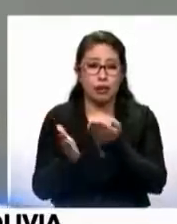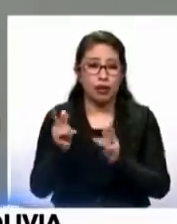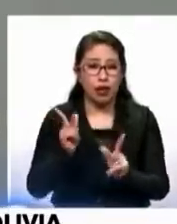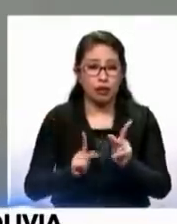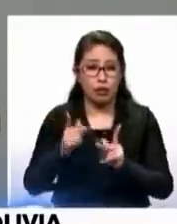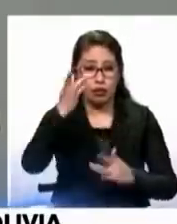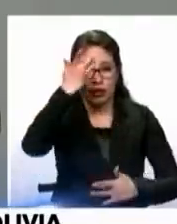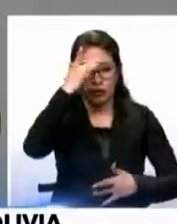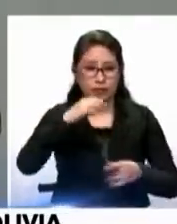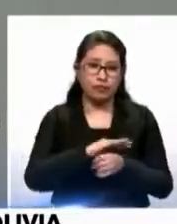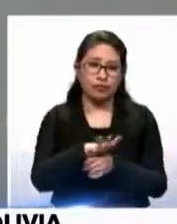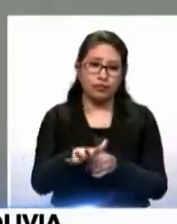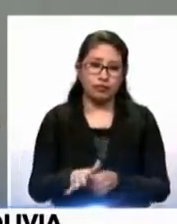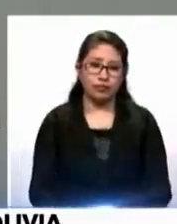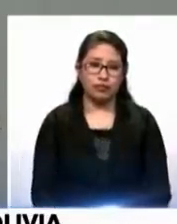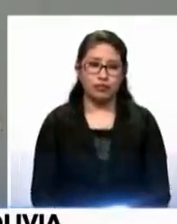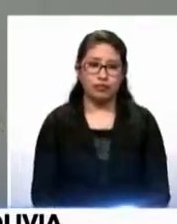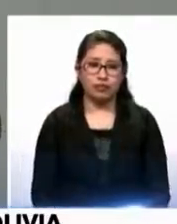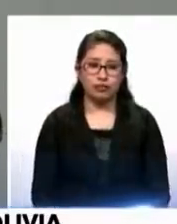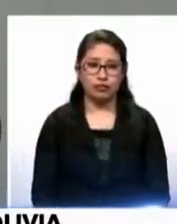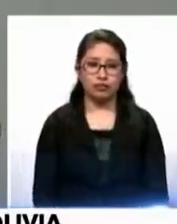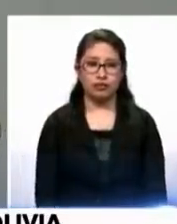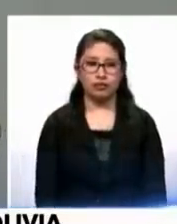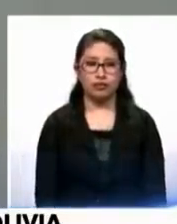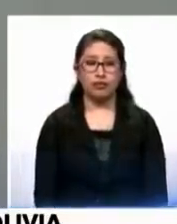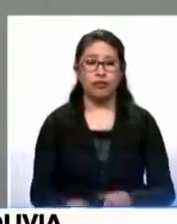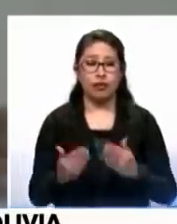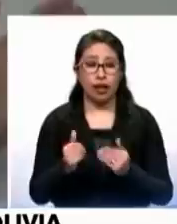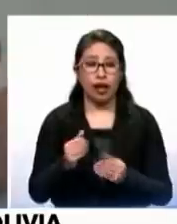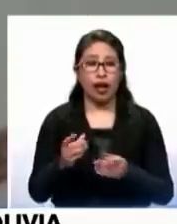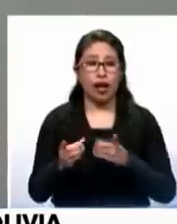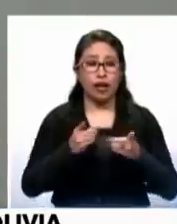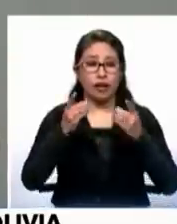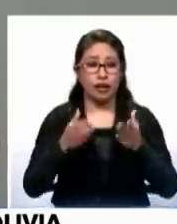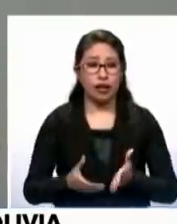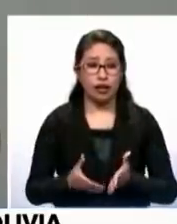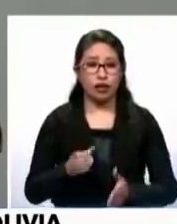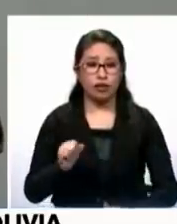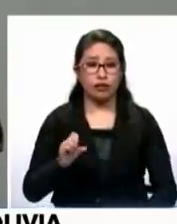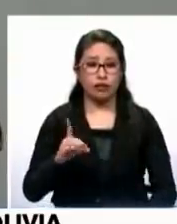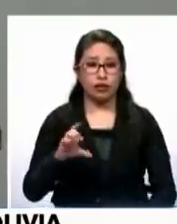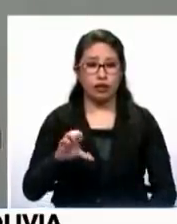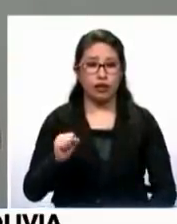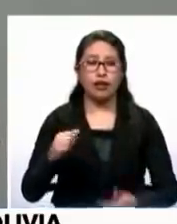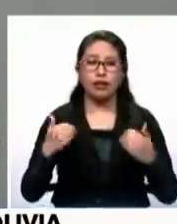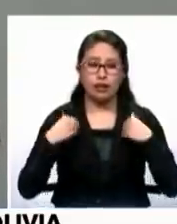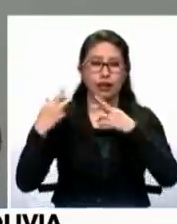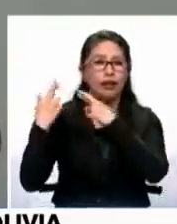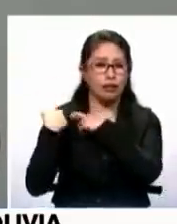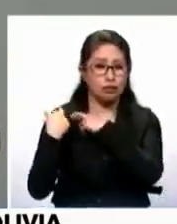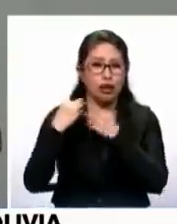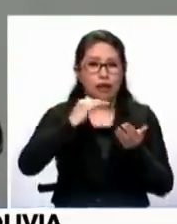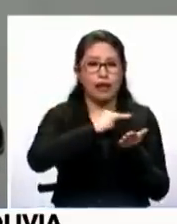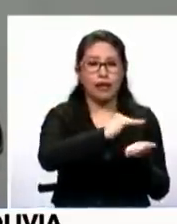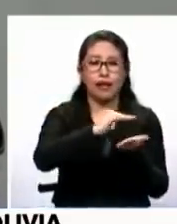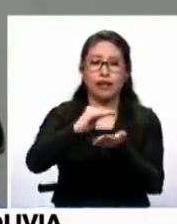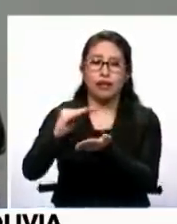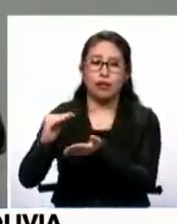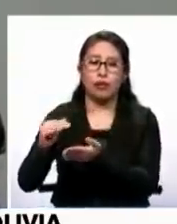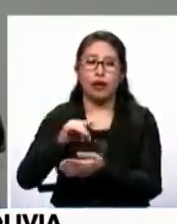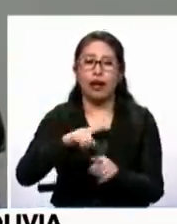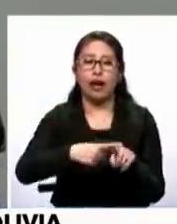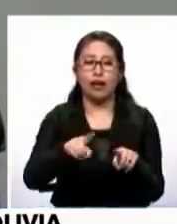que quisiera decirle que él tiene la responsabilidad de que estos equipos sean distribuidos, porque son muchísimos. Y tienen